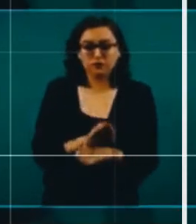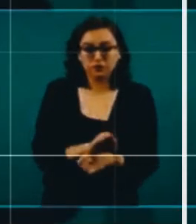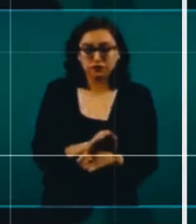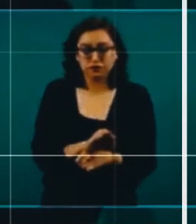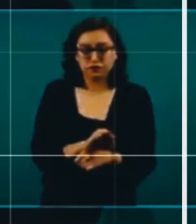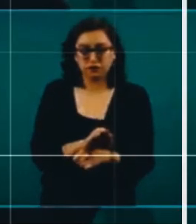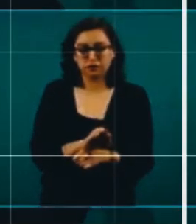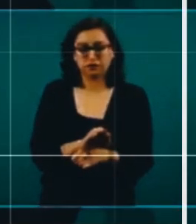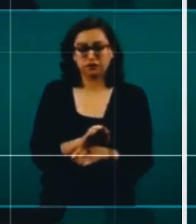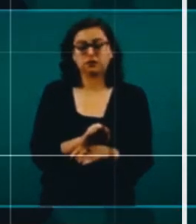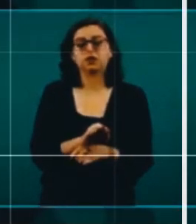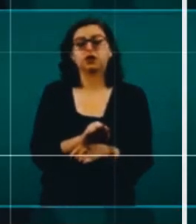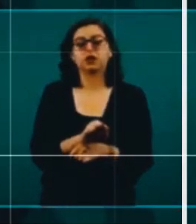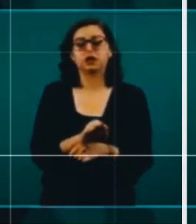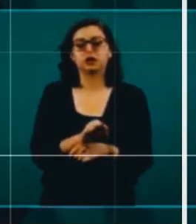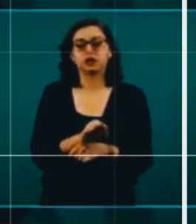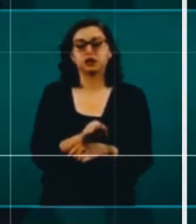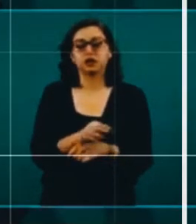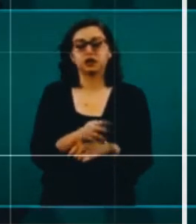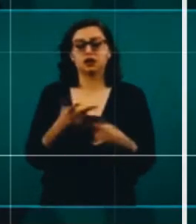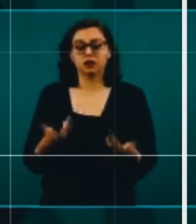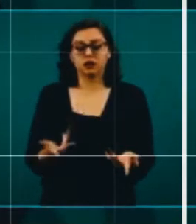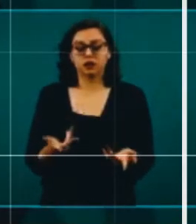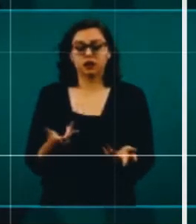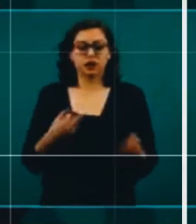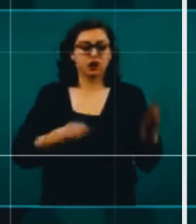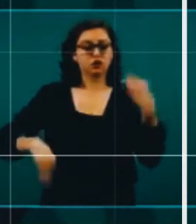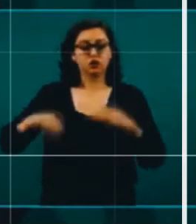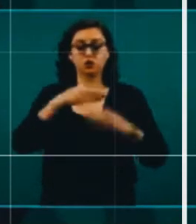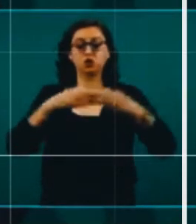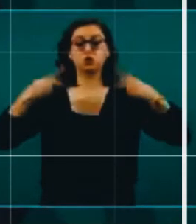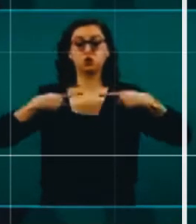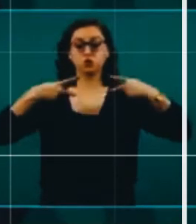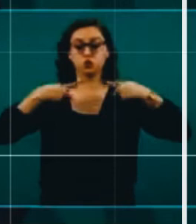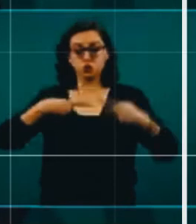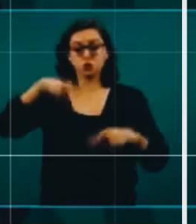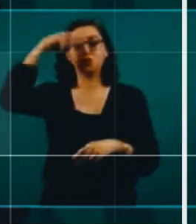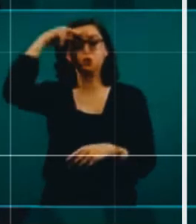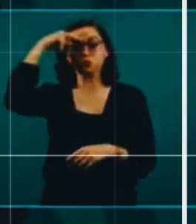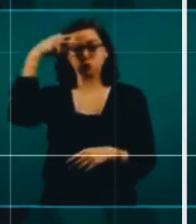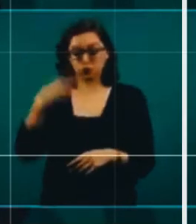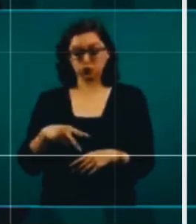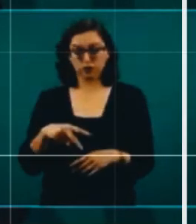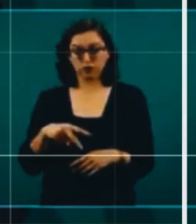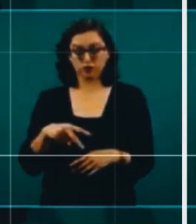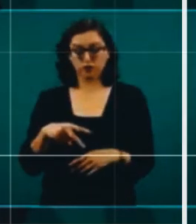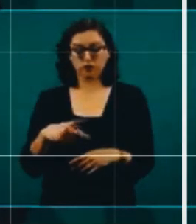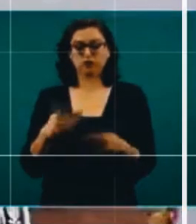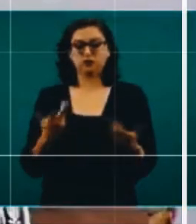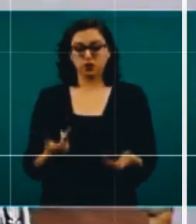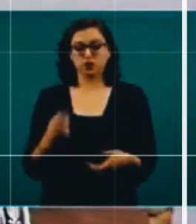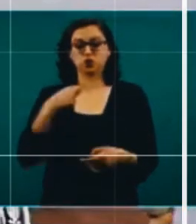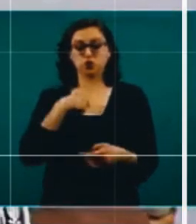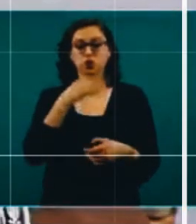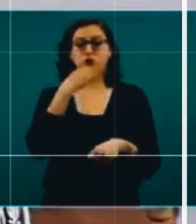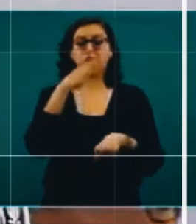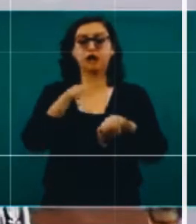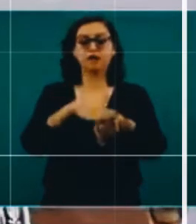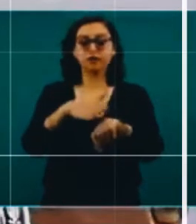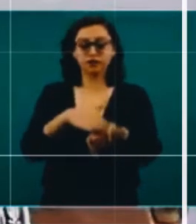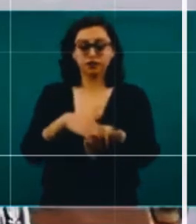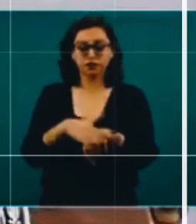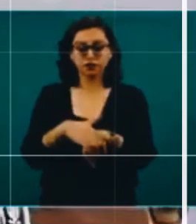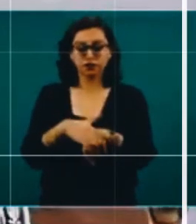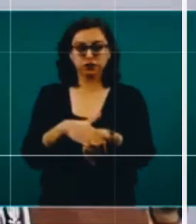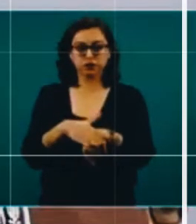proteger a todos los mexicanos. Eso es lo que yo les mando a decir a los